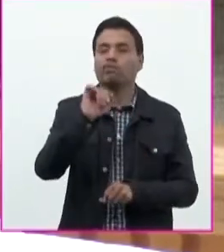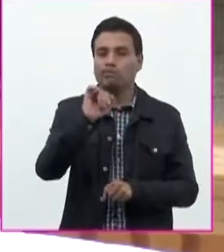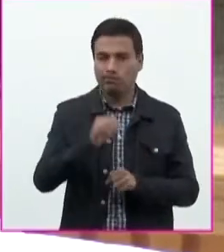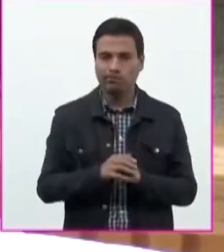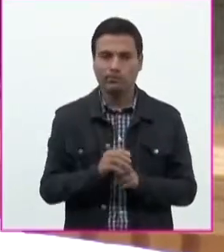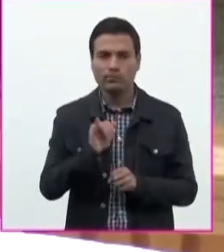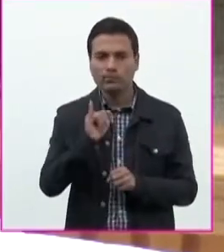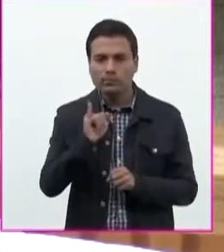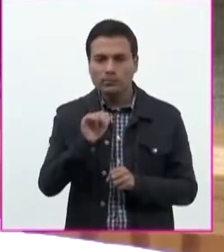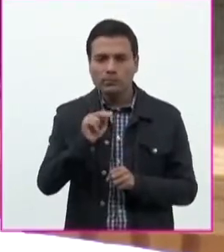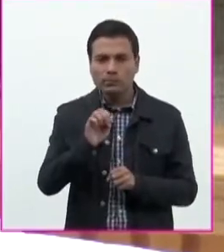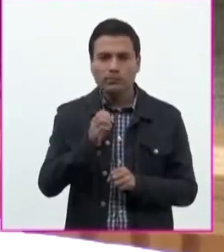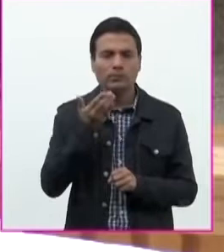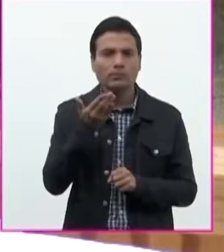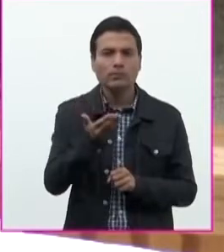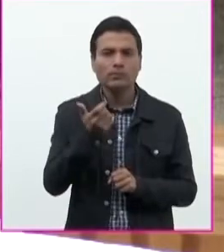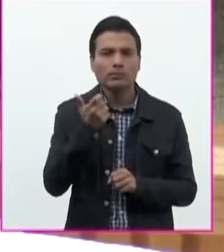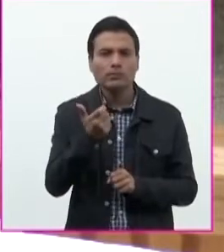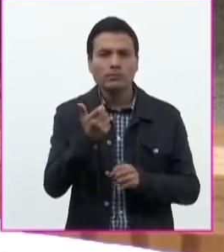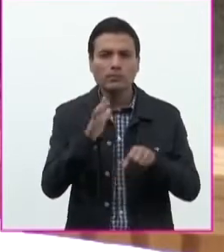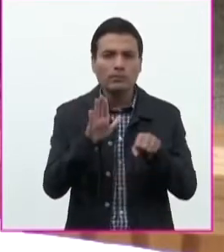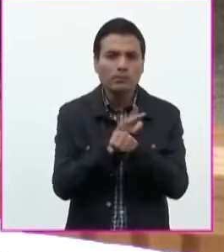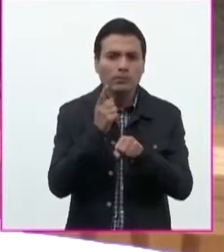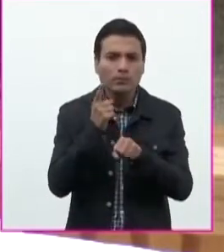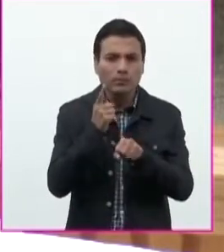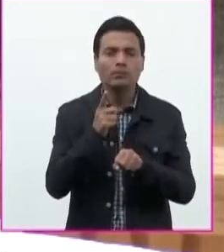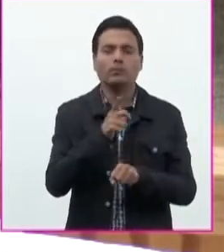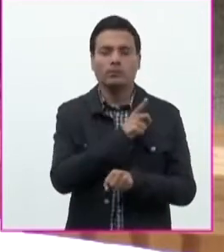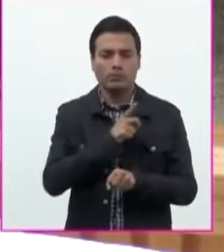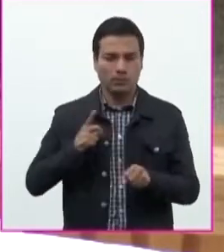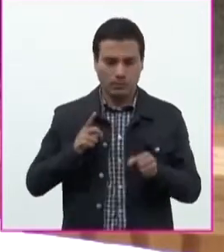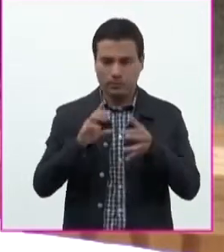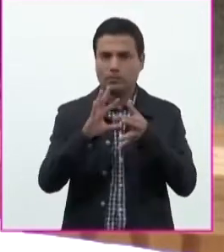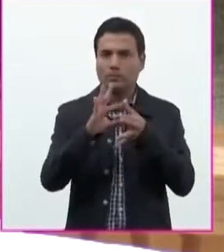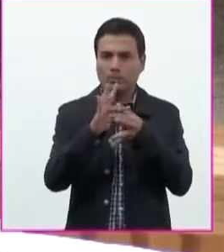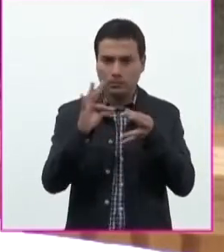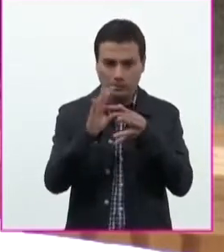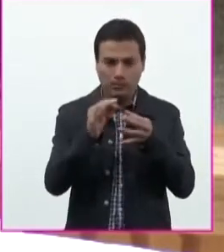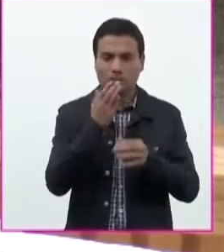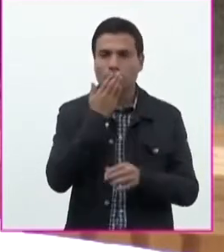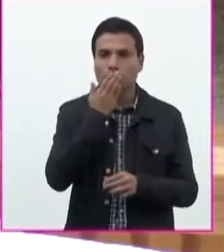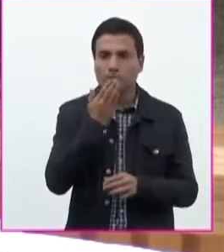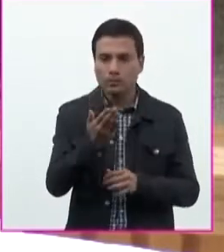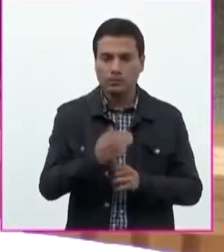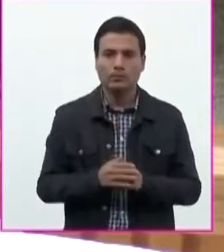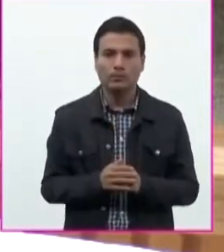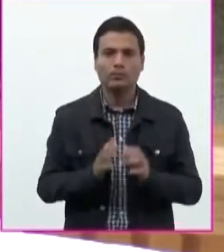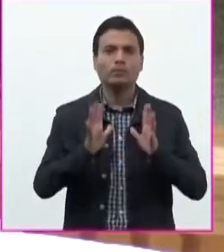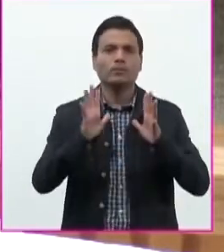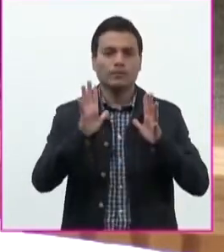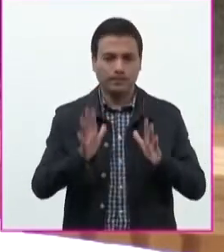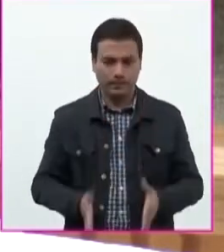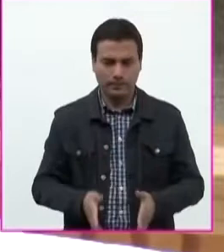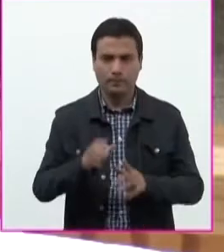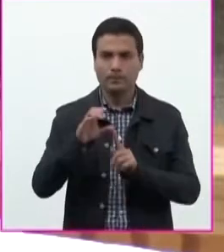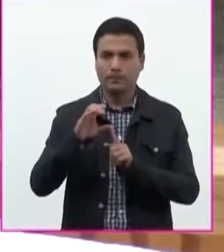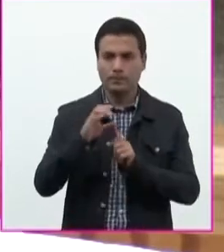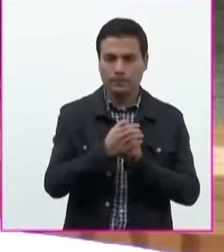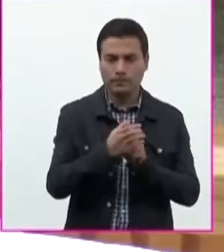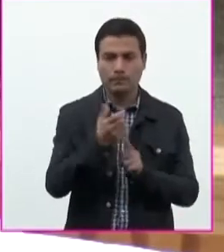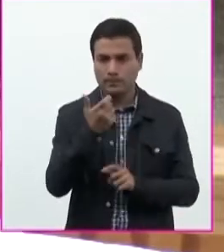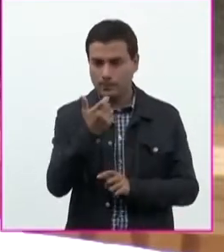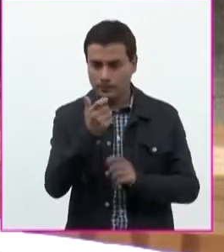solicitando los montos que solicita tuvimos un encuentro con la comisión de presupuestos con la